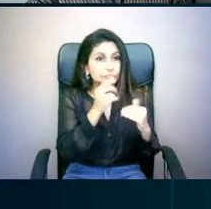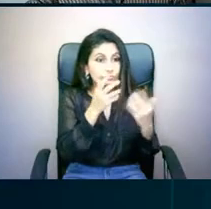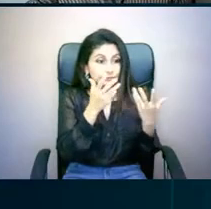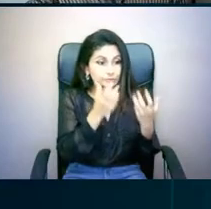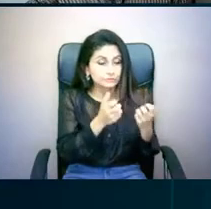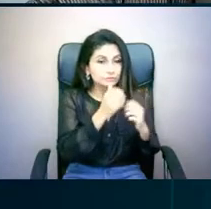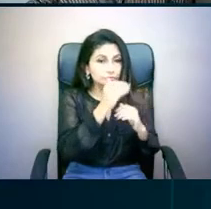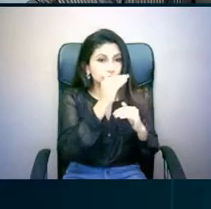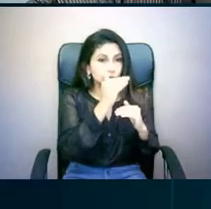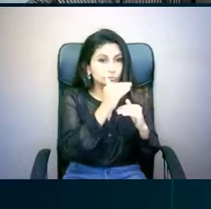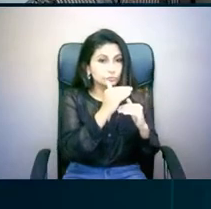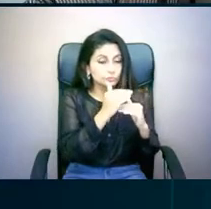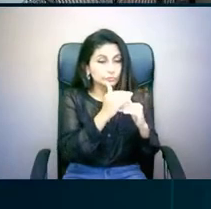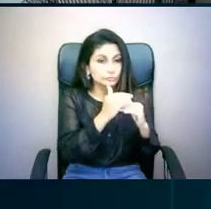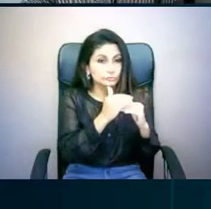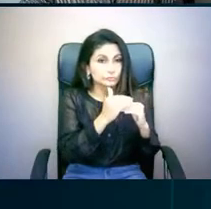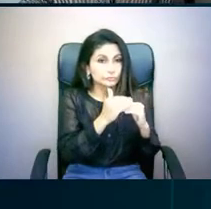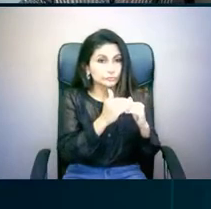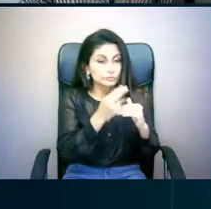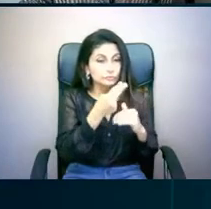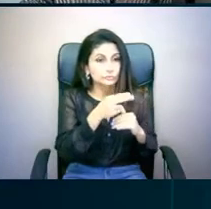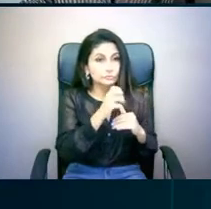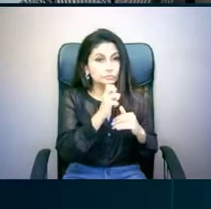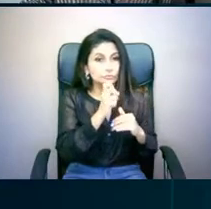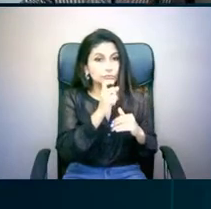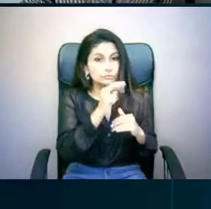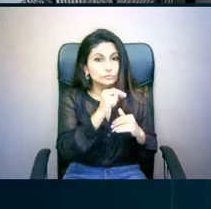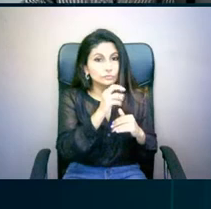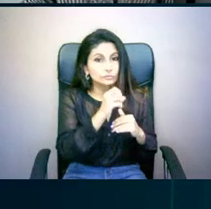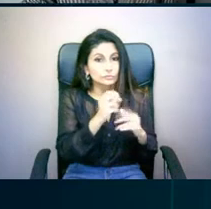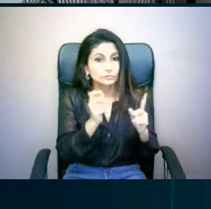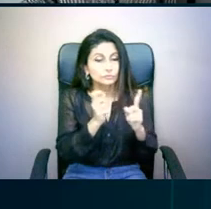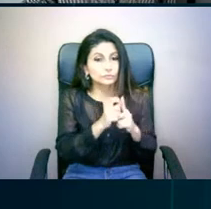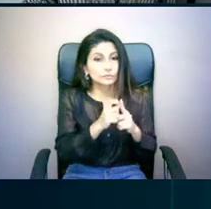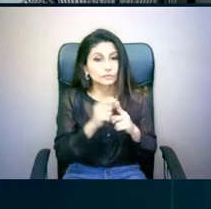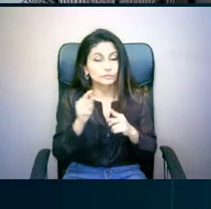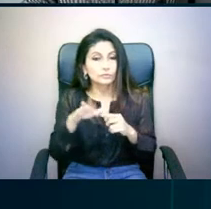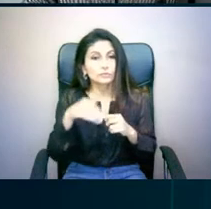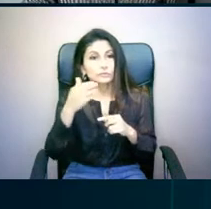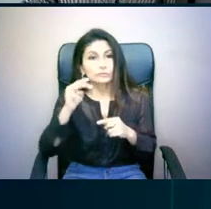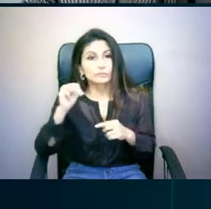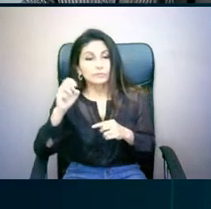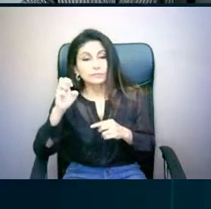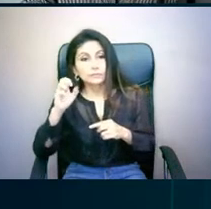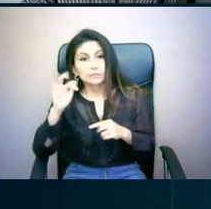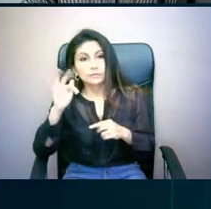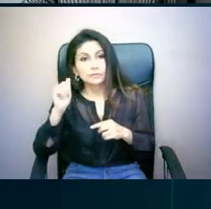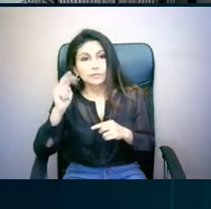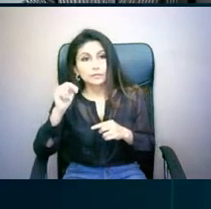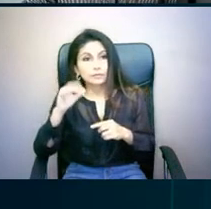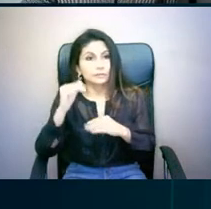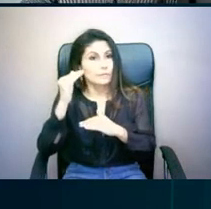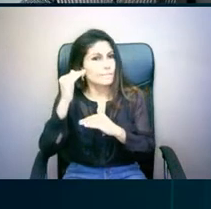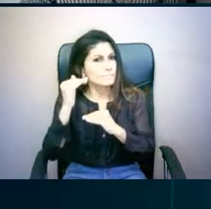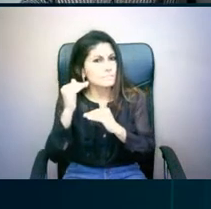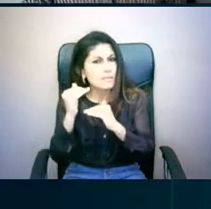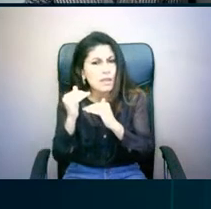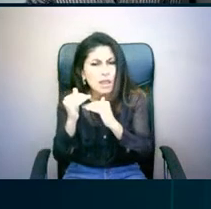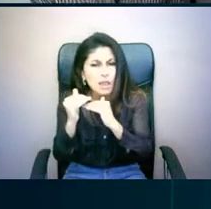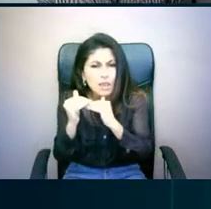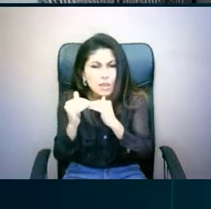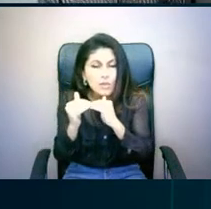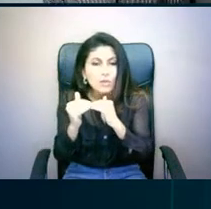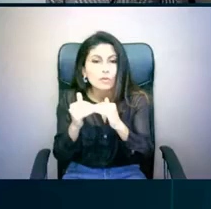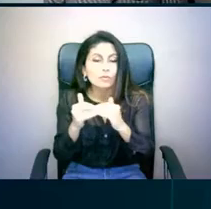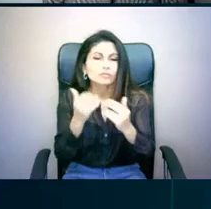con respecto al contenido de hexano. Sin embargo, la producción final del metano está muy bajita. ¿Qué quiere